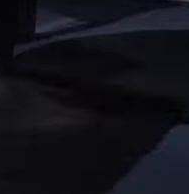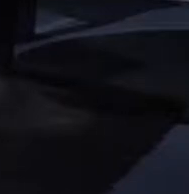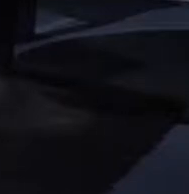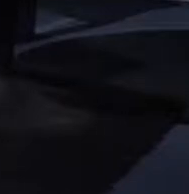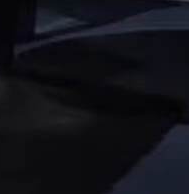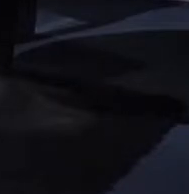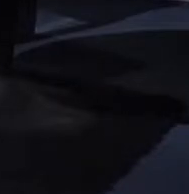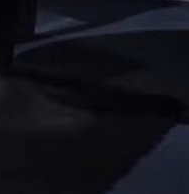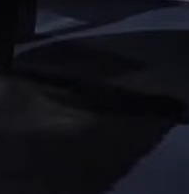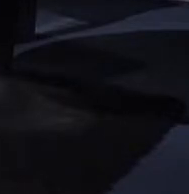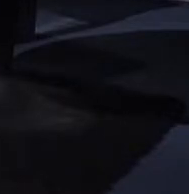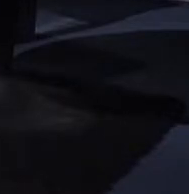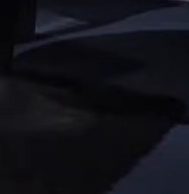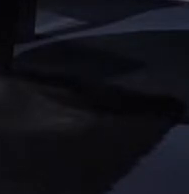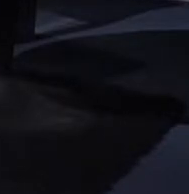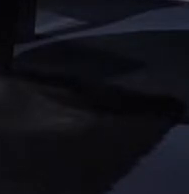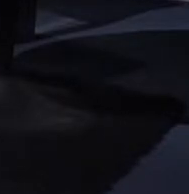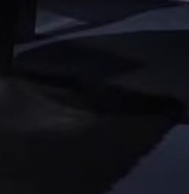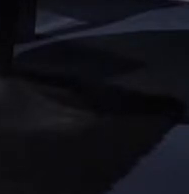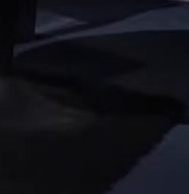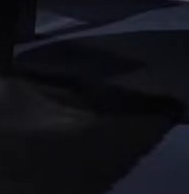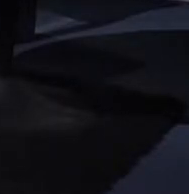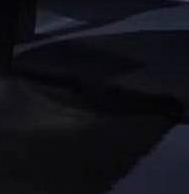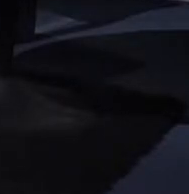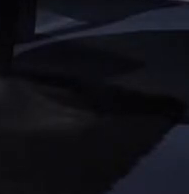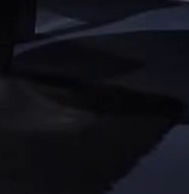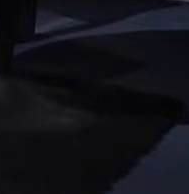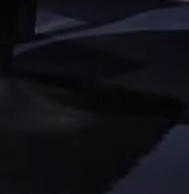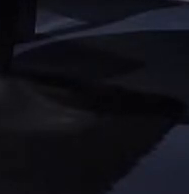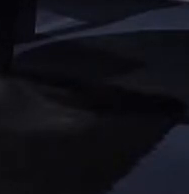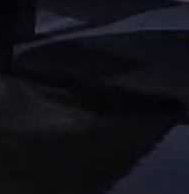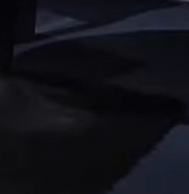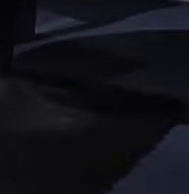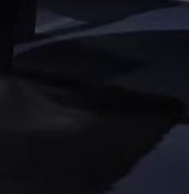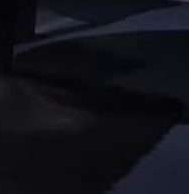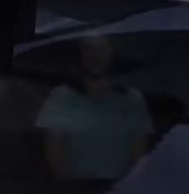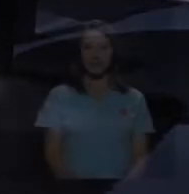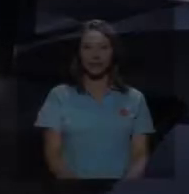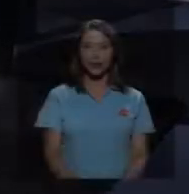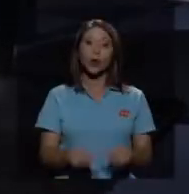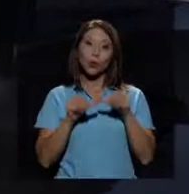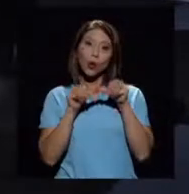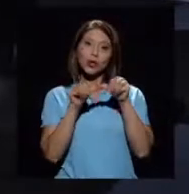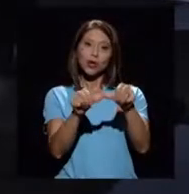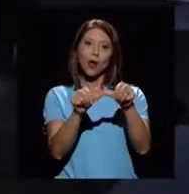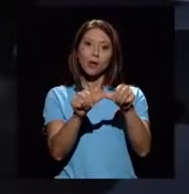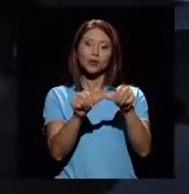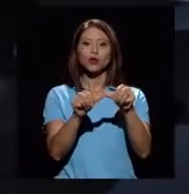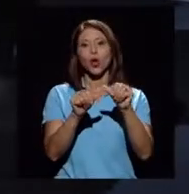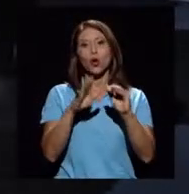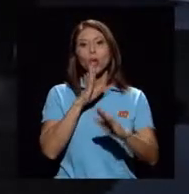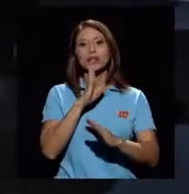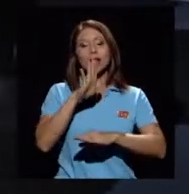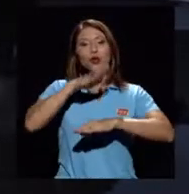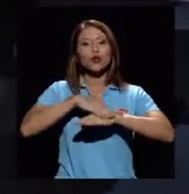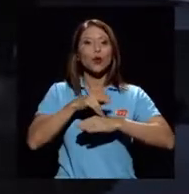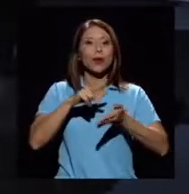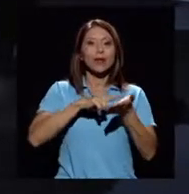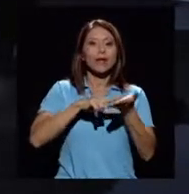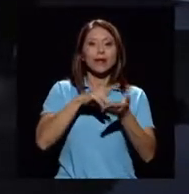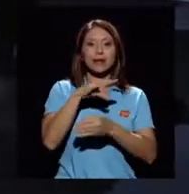Continuamos, amigas y amigos, conversando sobre verde y café con estos dos profesores